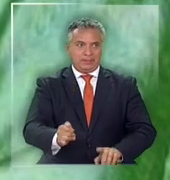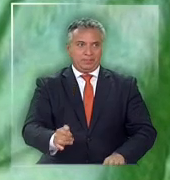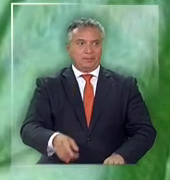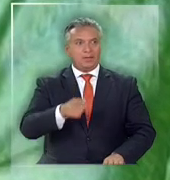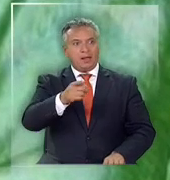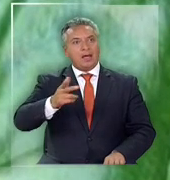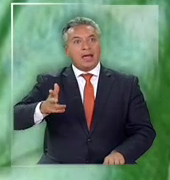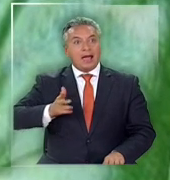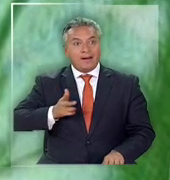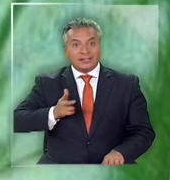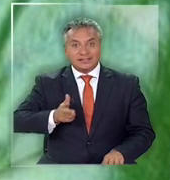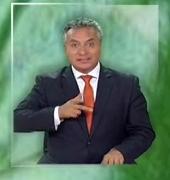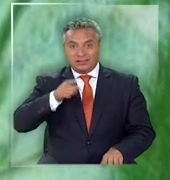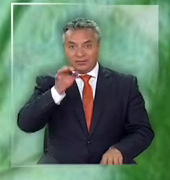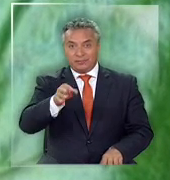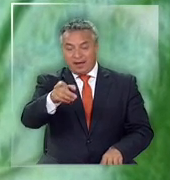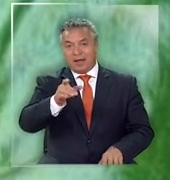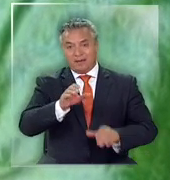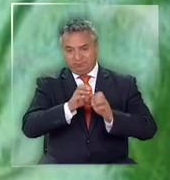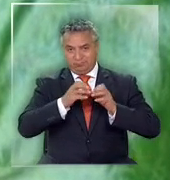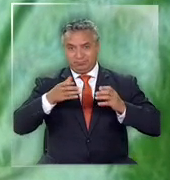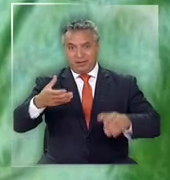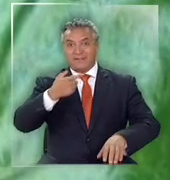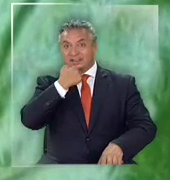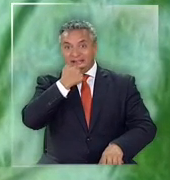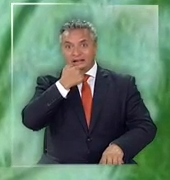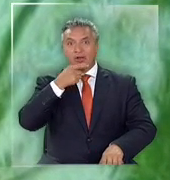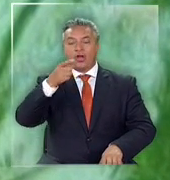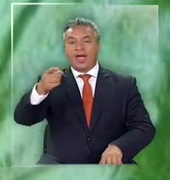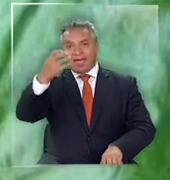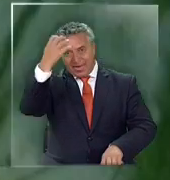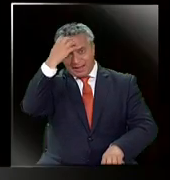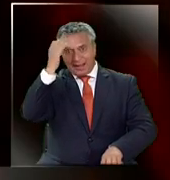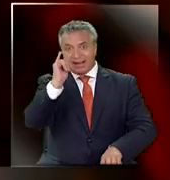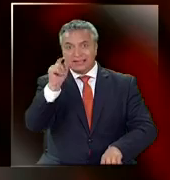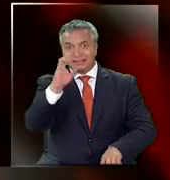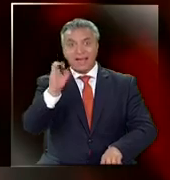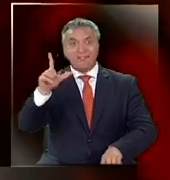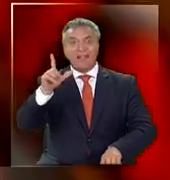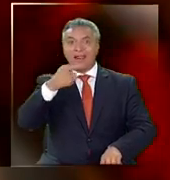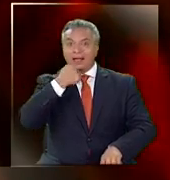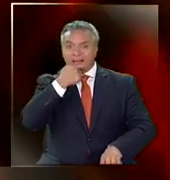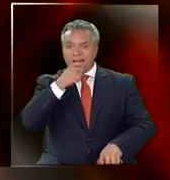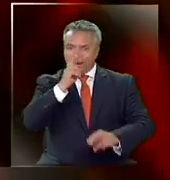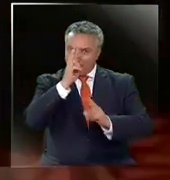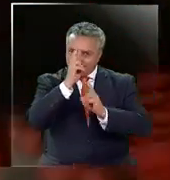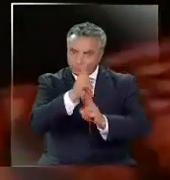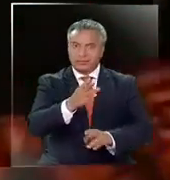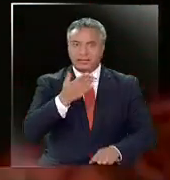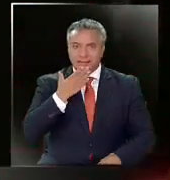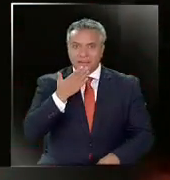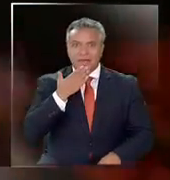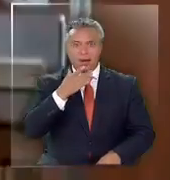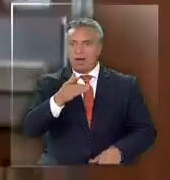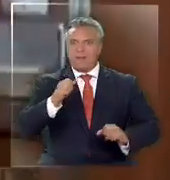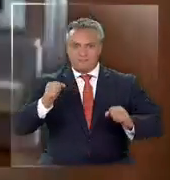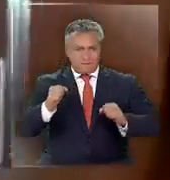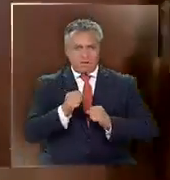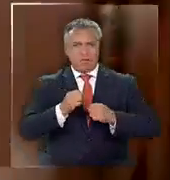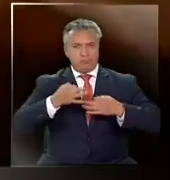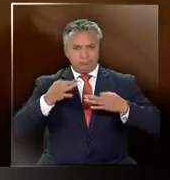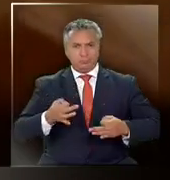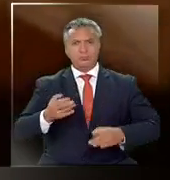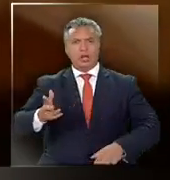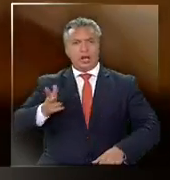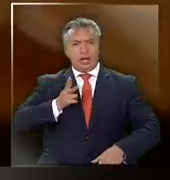Caballero de la Orden del Imperio Británico, admirado hasta por la Reina Isabel de Inglaterra. Inteligente y audaz, frío y eficaz, elegante